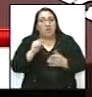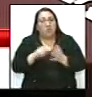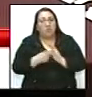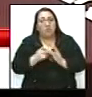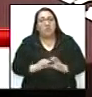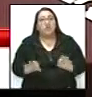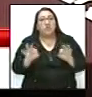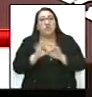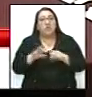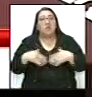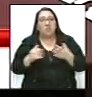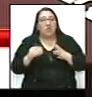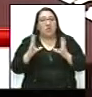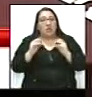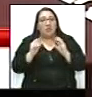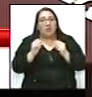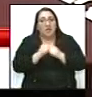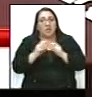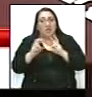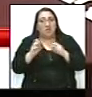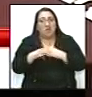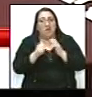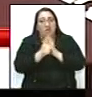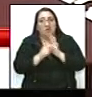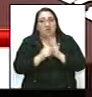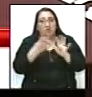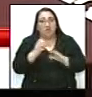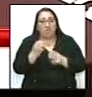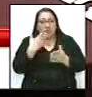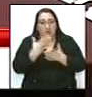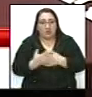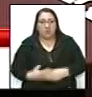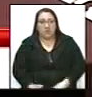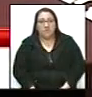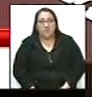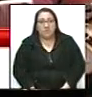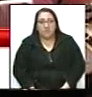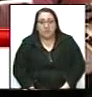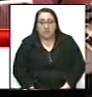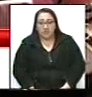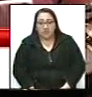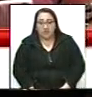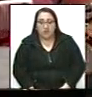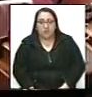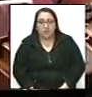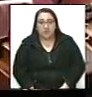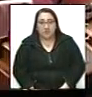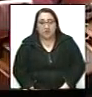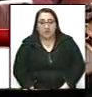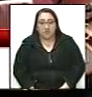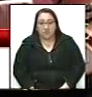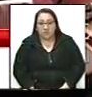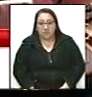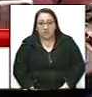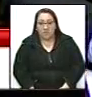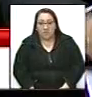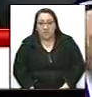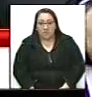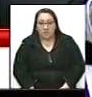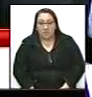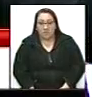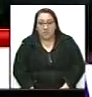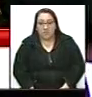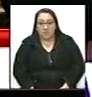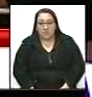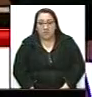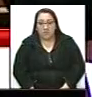que específicamente deberíamos abordar en relación al artículo 90. Gracias. Gracias, congresista Alcorta. Gracias, congresista Violeta. Estamos en informes